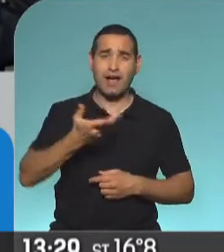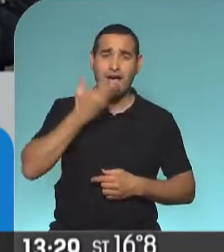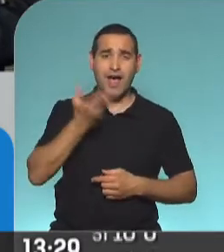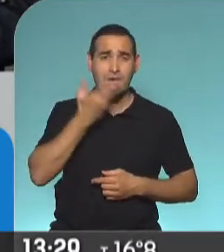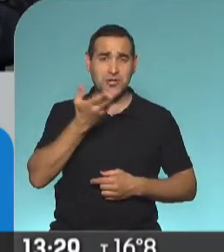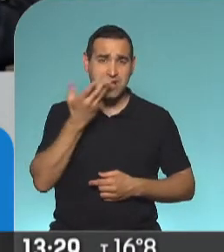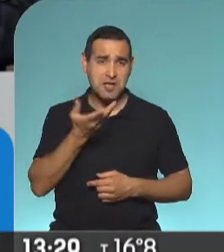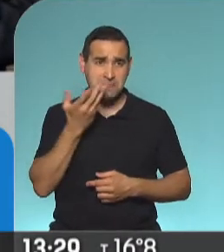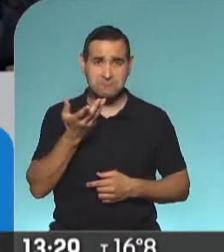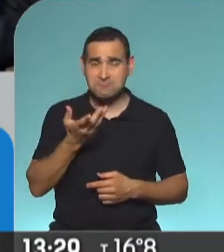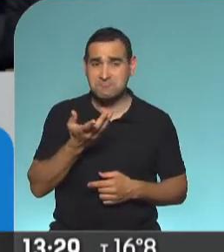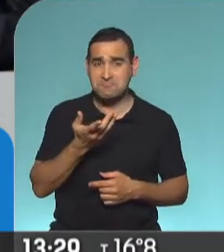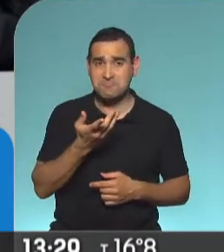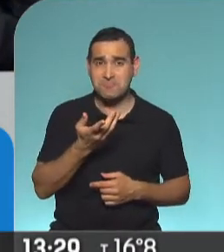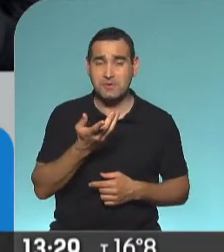como